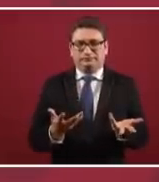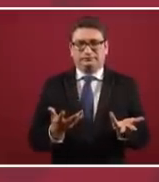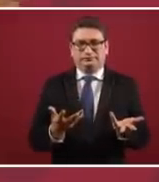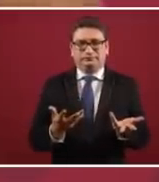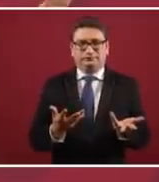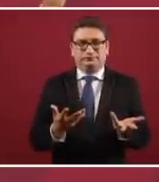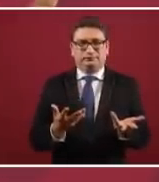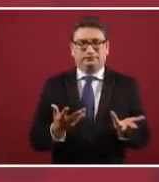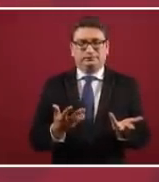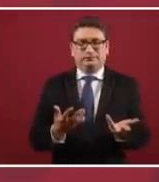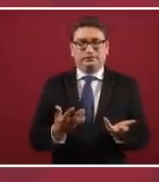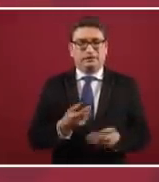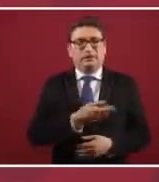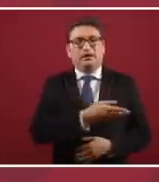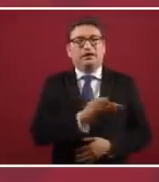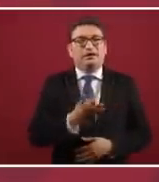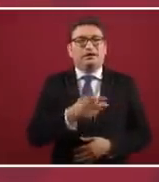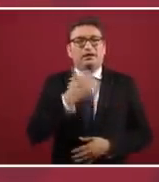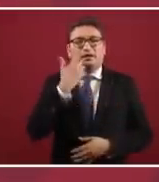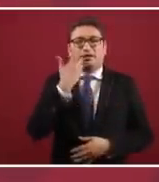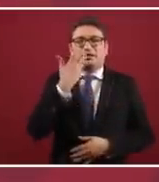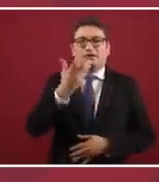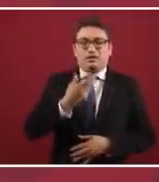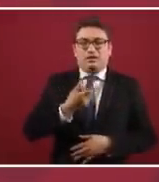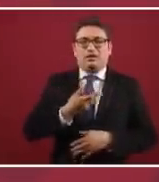logran su propósito,